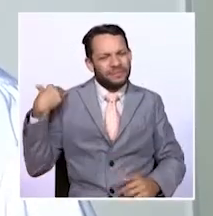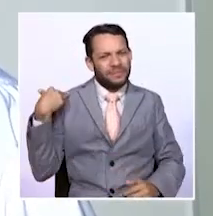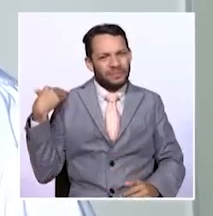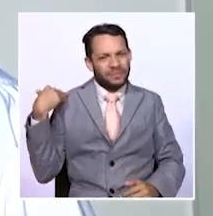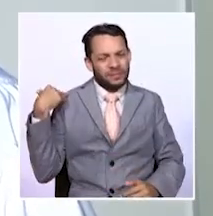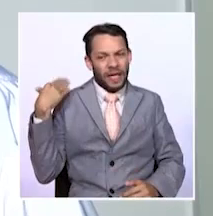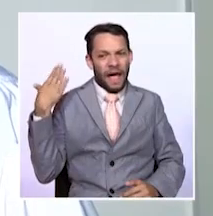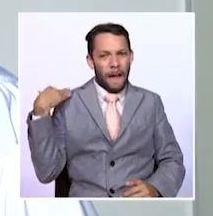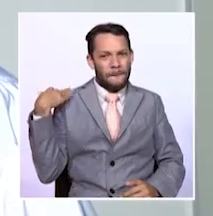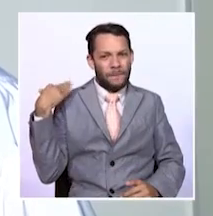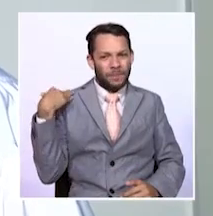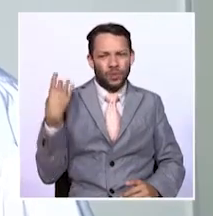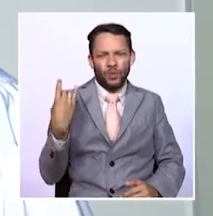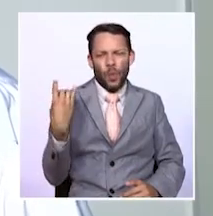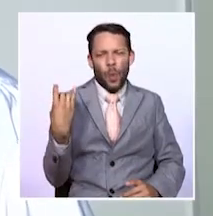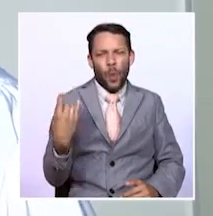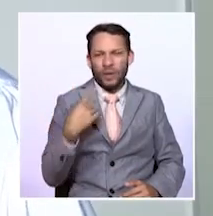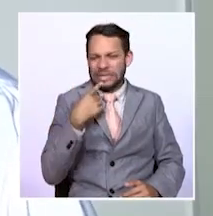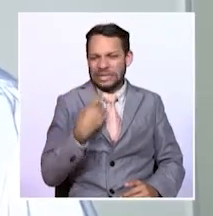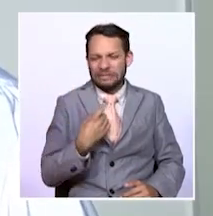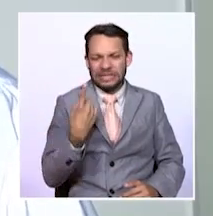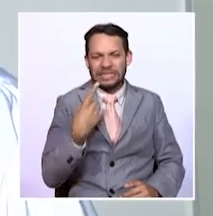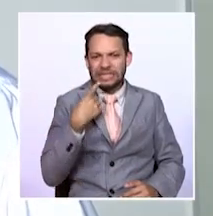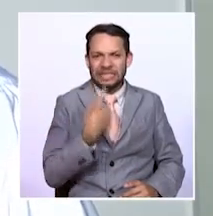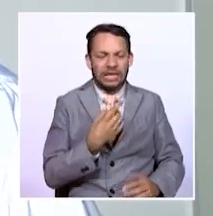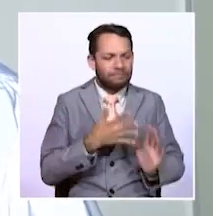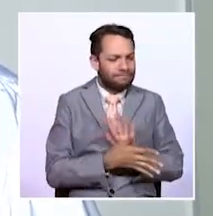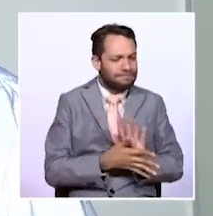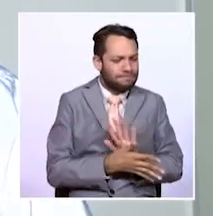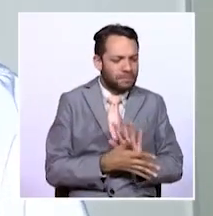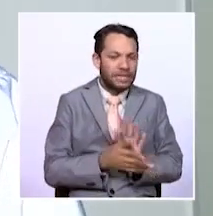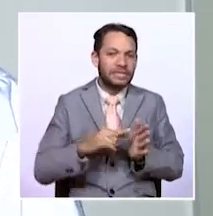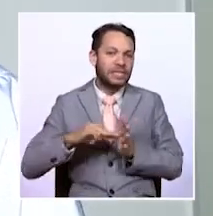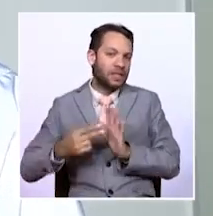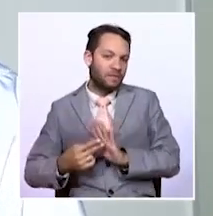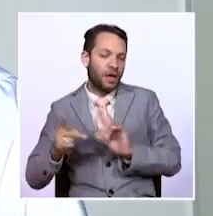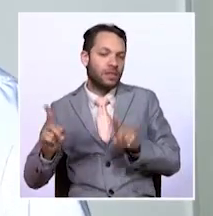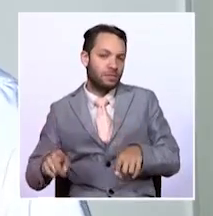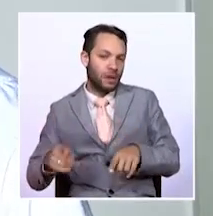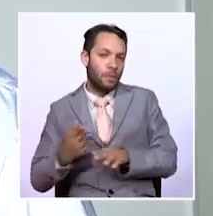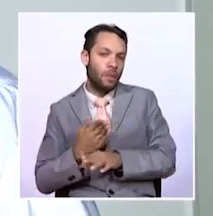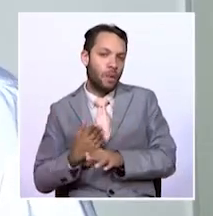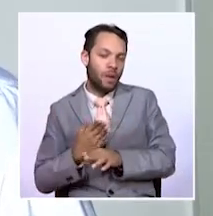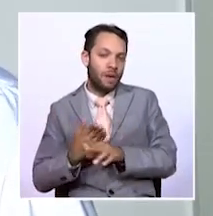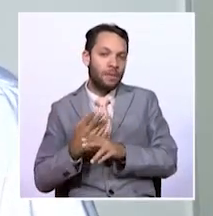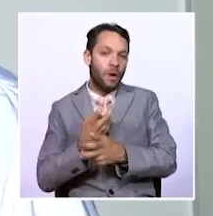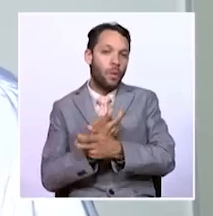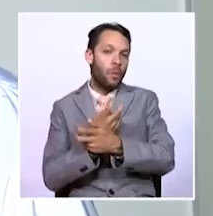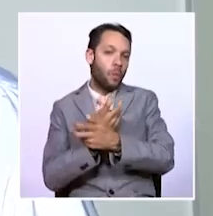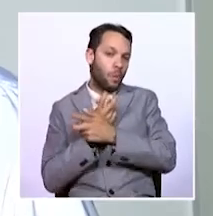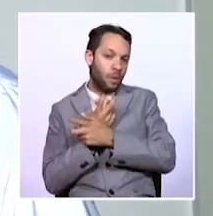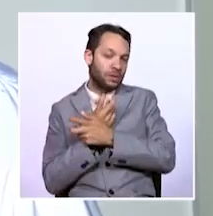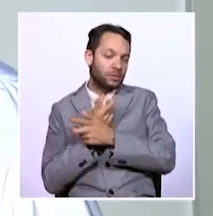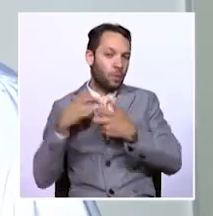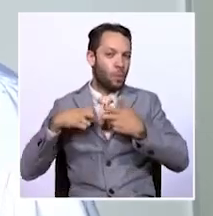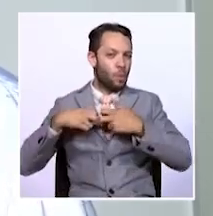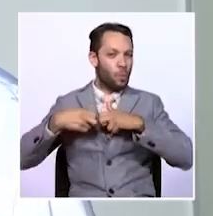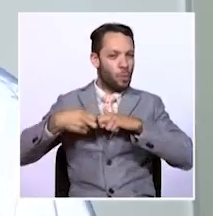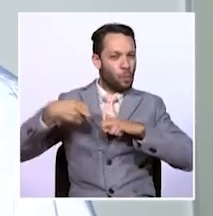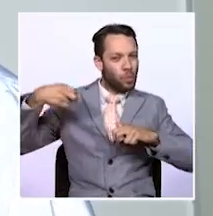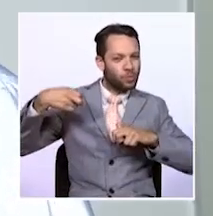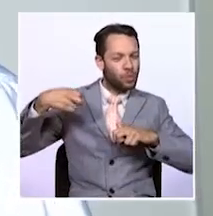lumbar puede tener diferentes significados. Puede significar un problema osteoarticular, pero también puede significar